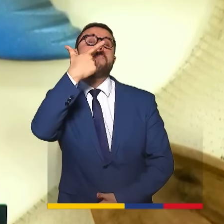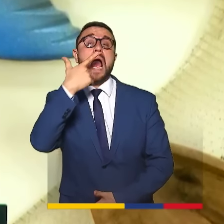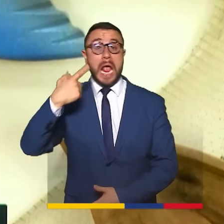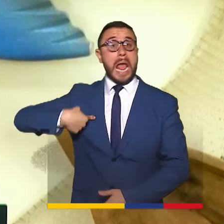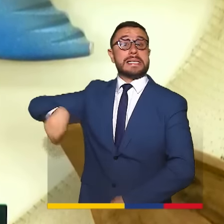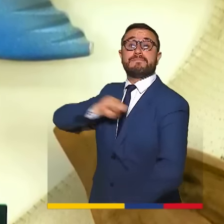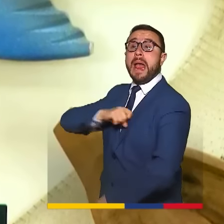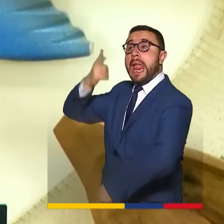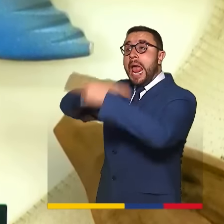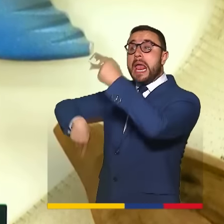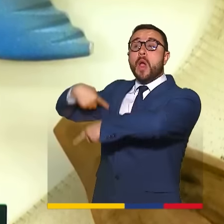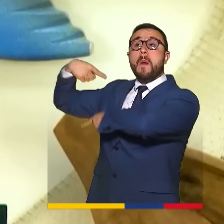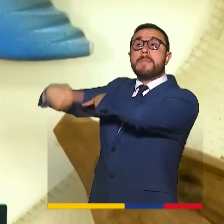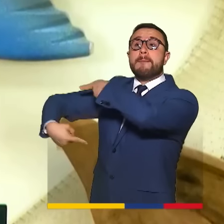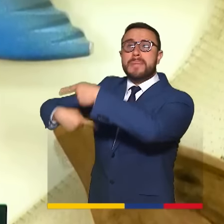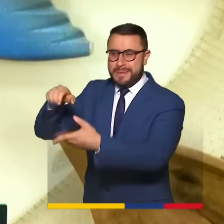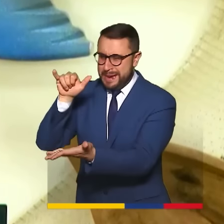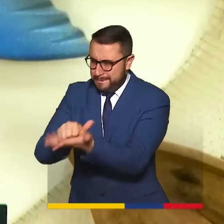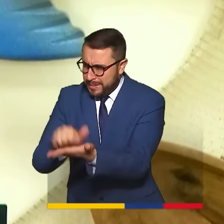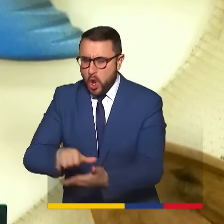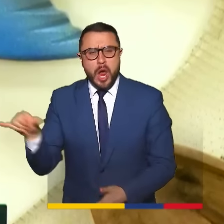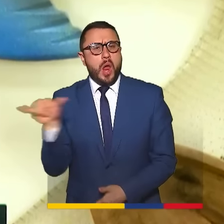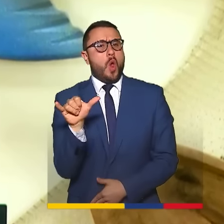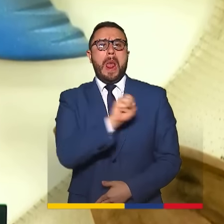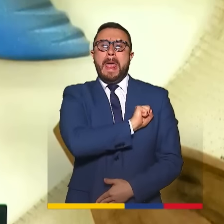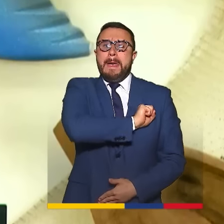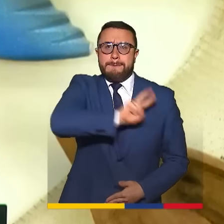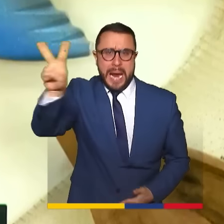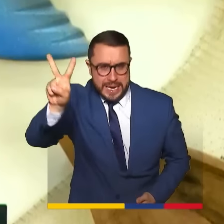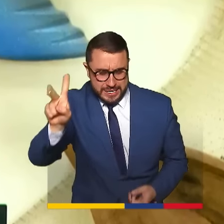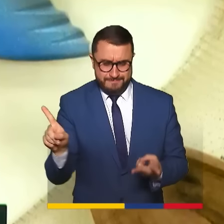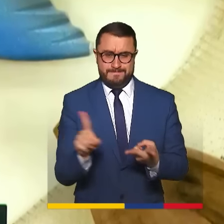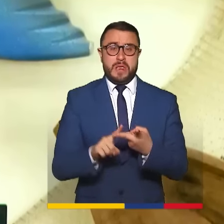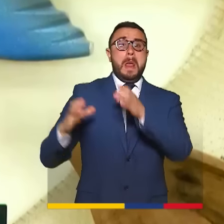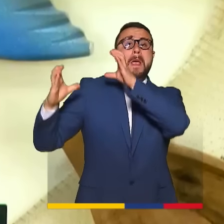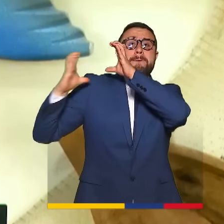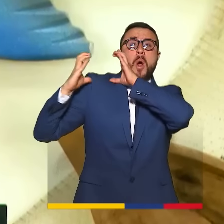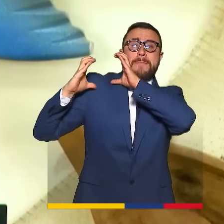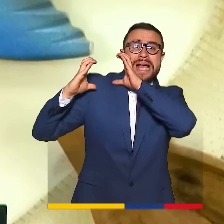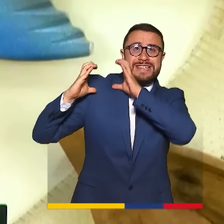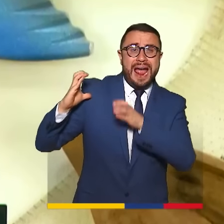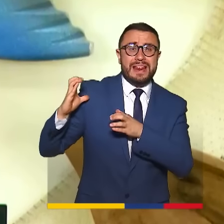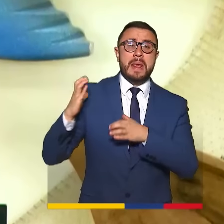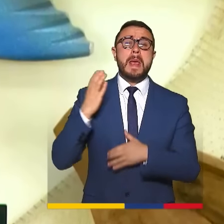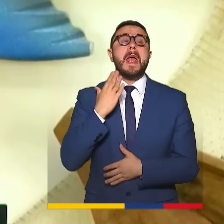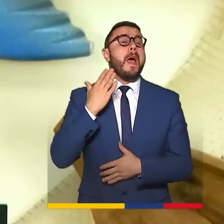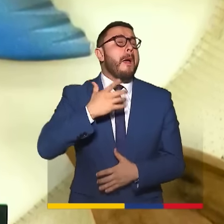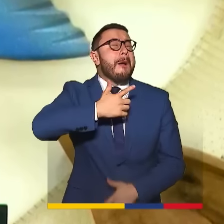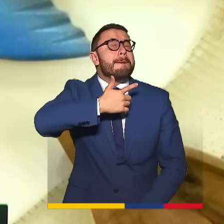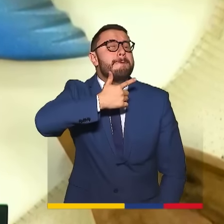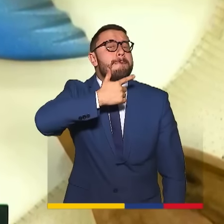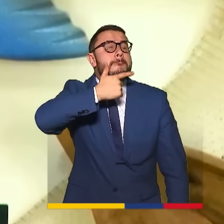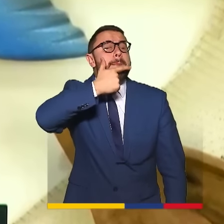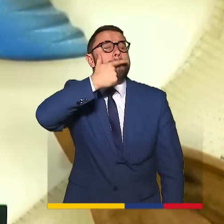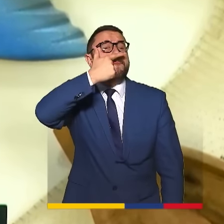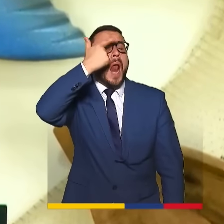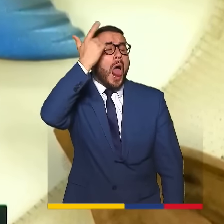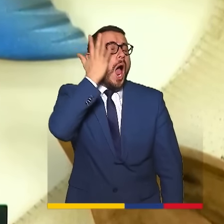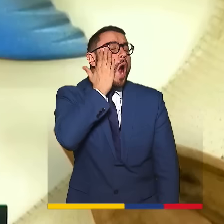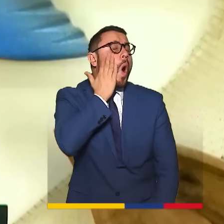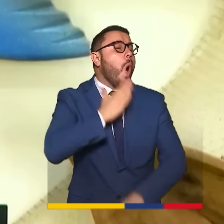los del Valle del Cauca, los de Popayán, de pieles absolutamente tersas, de las que